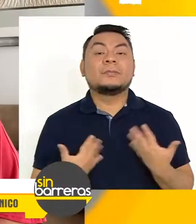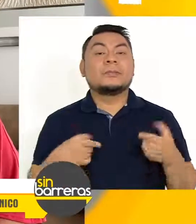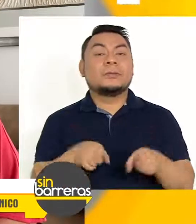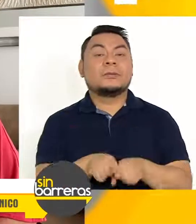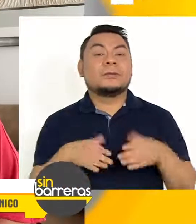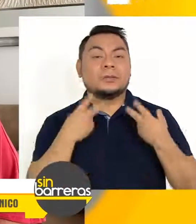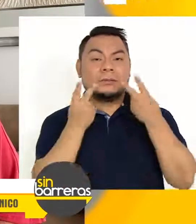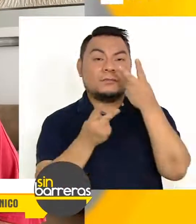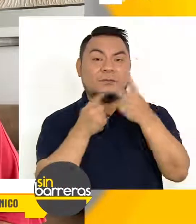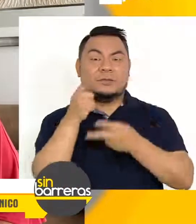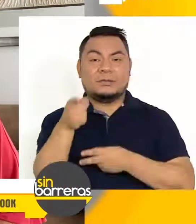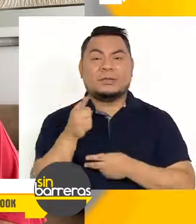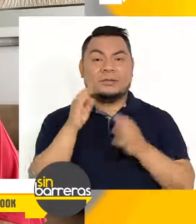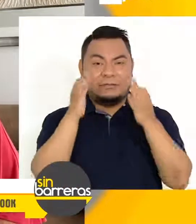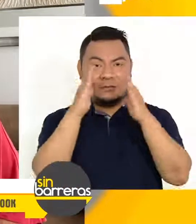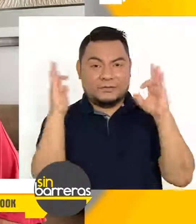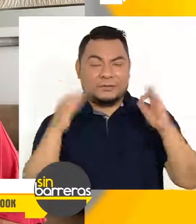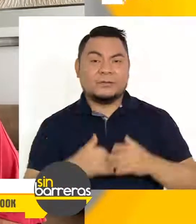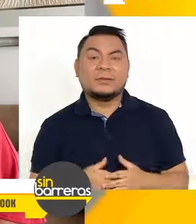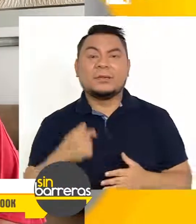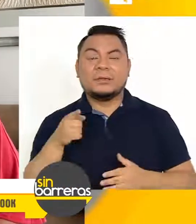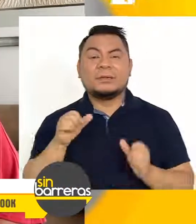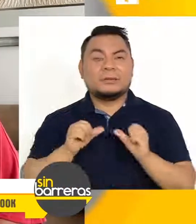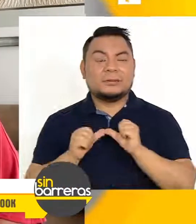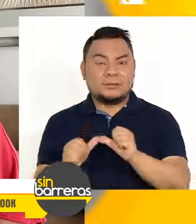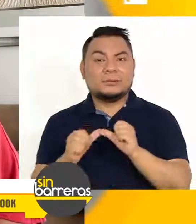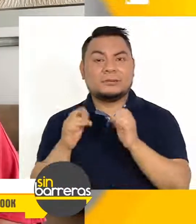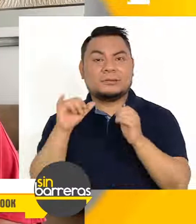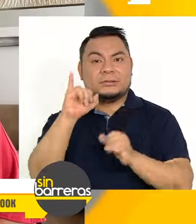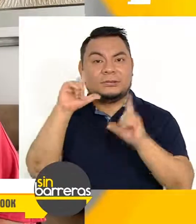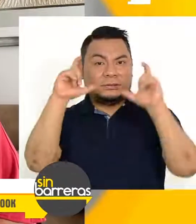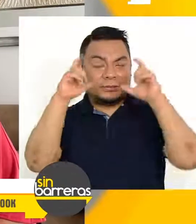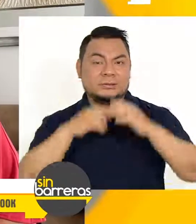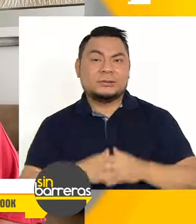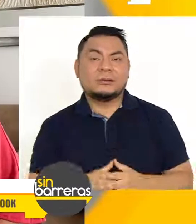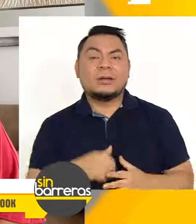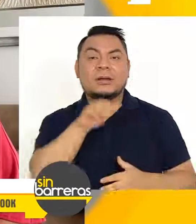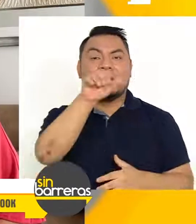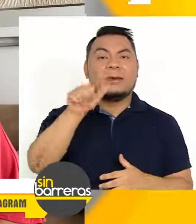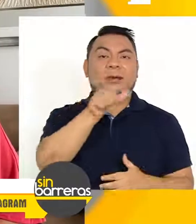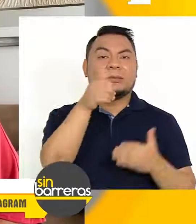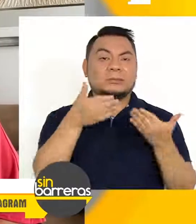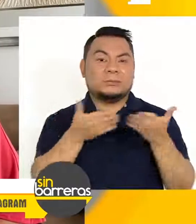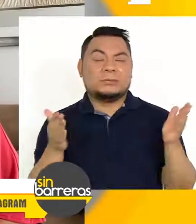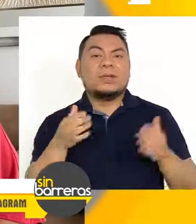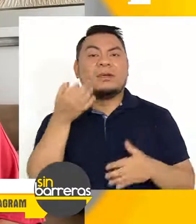sinbarreras@irtp.gob.pe. También pueden visitar nuestra página de Facebook y seguirnos en el Instagram,